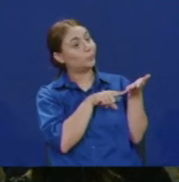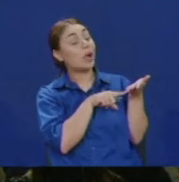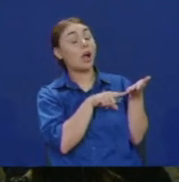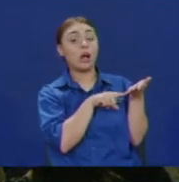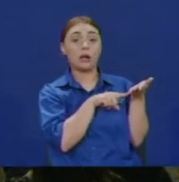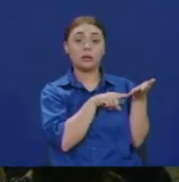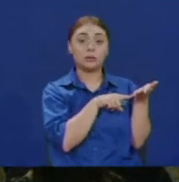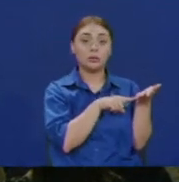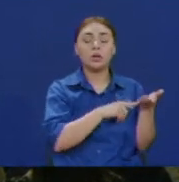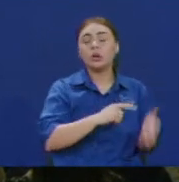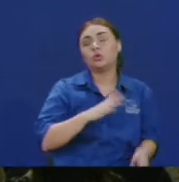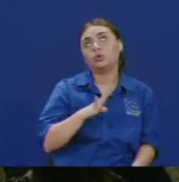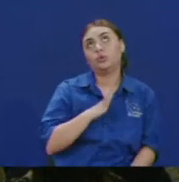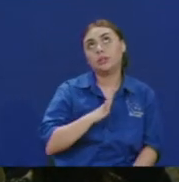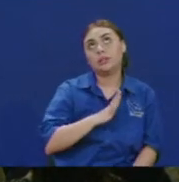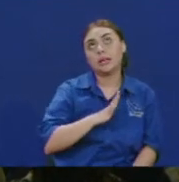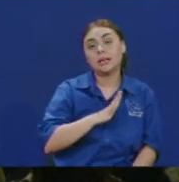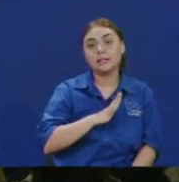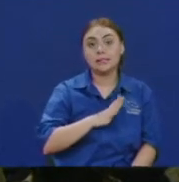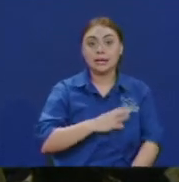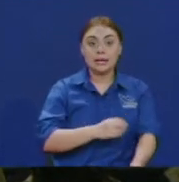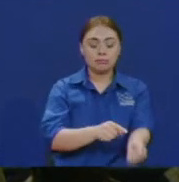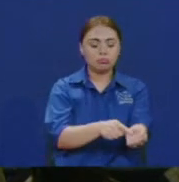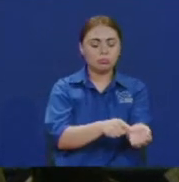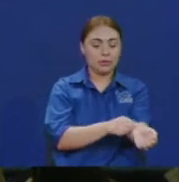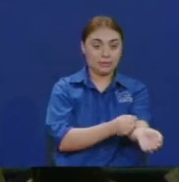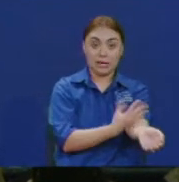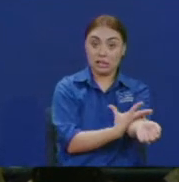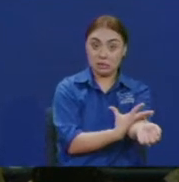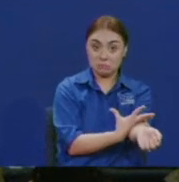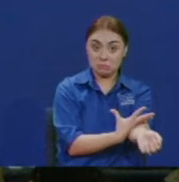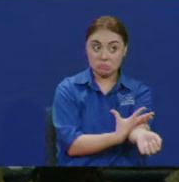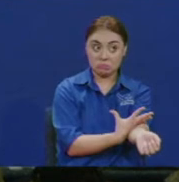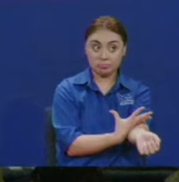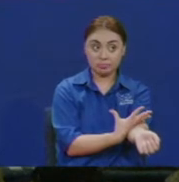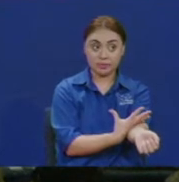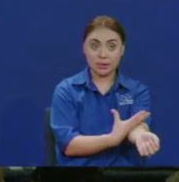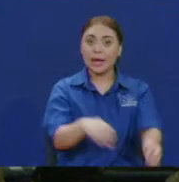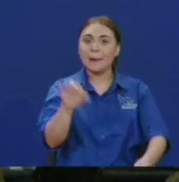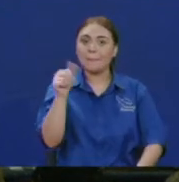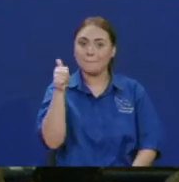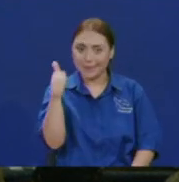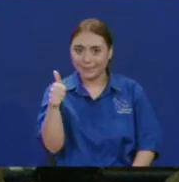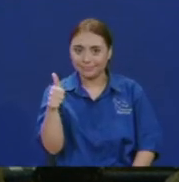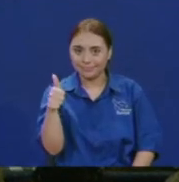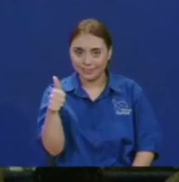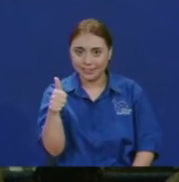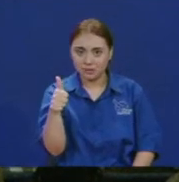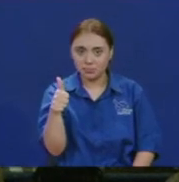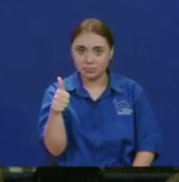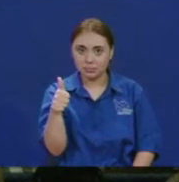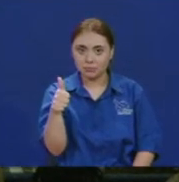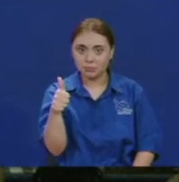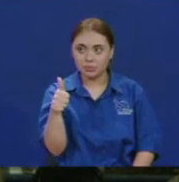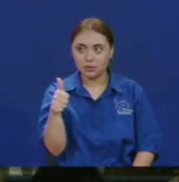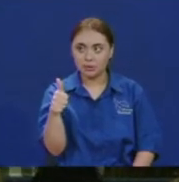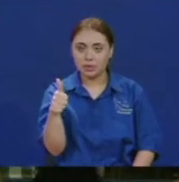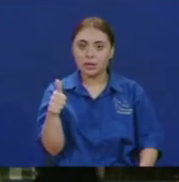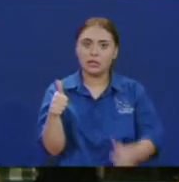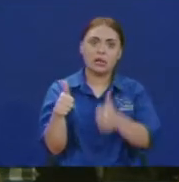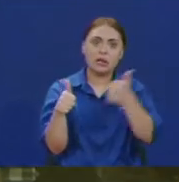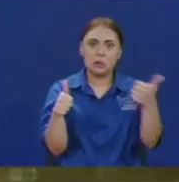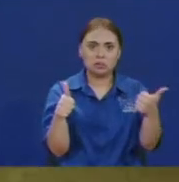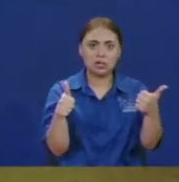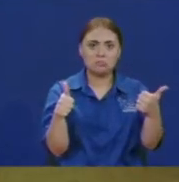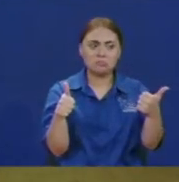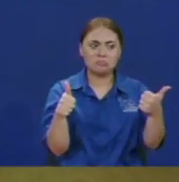11 de hemoglobina y a la par le ponen cuántos son los valores normales.